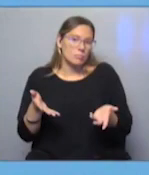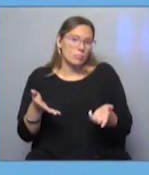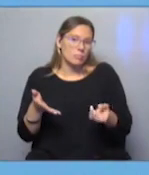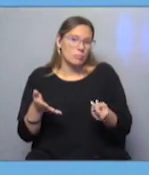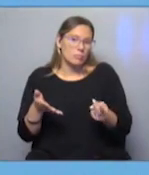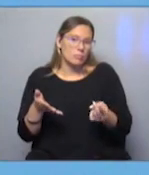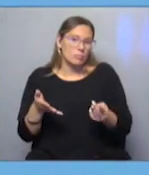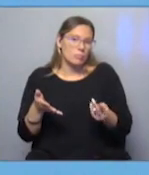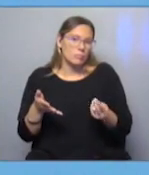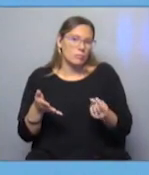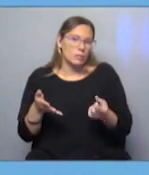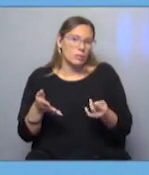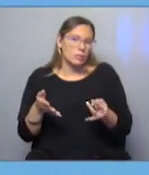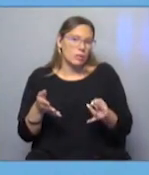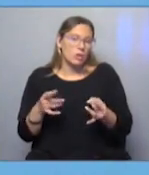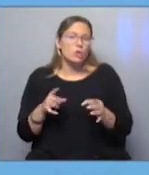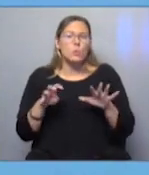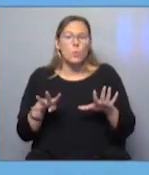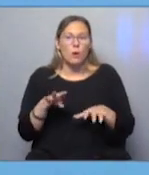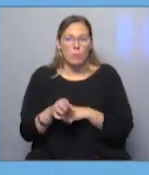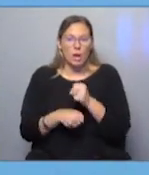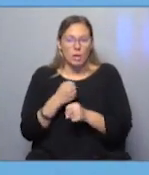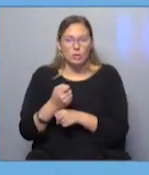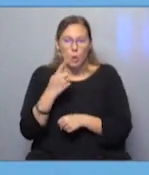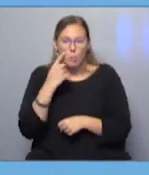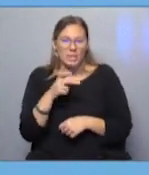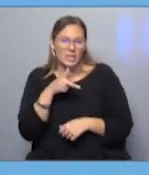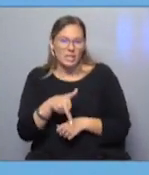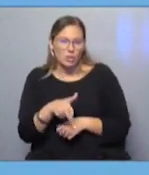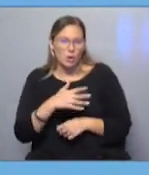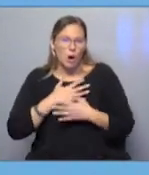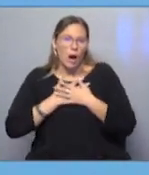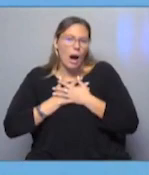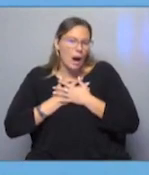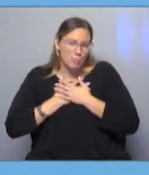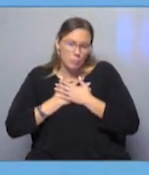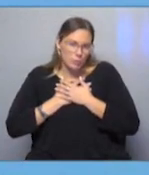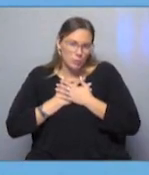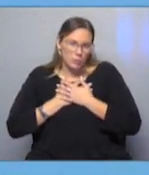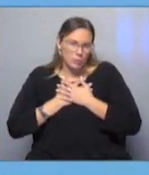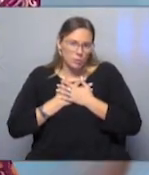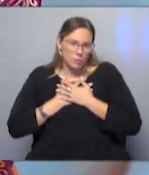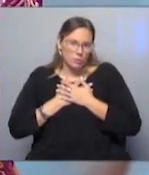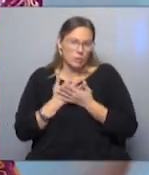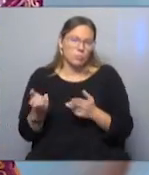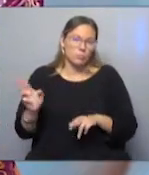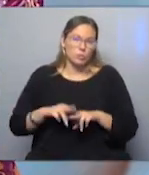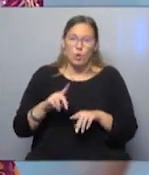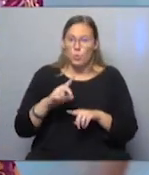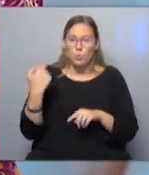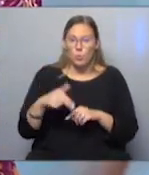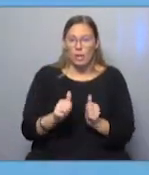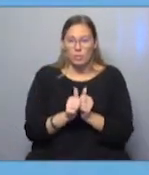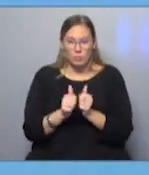no no tuve nueve años con el padre de mis hijos a quien amo profundamente que hace que su carga divorciarte